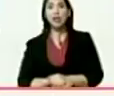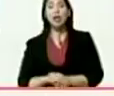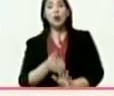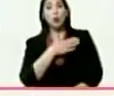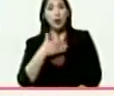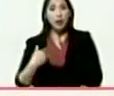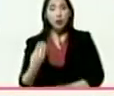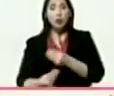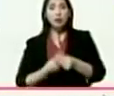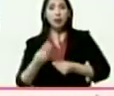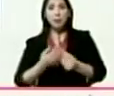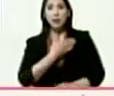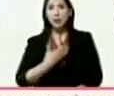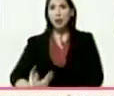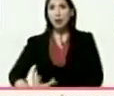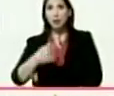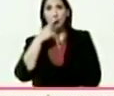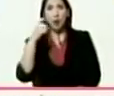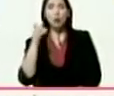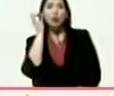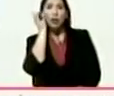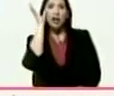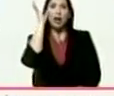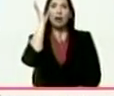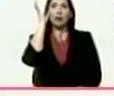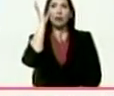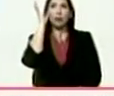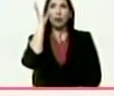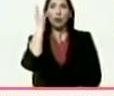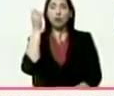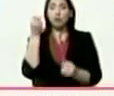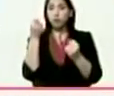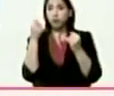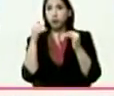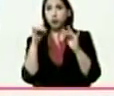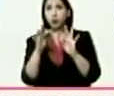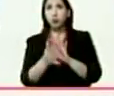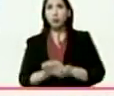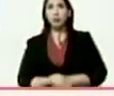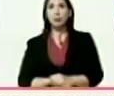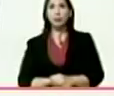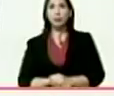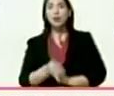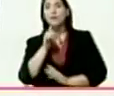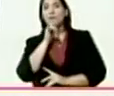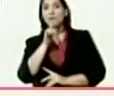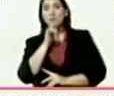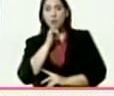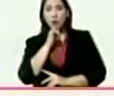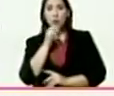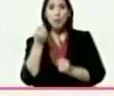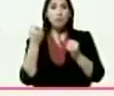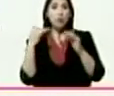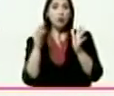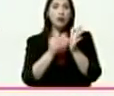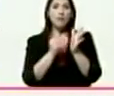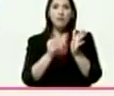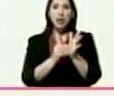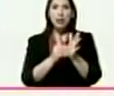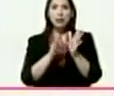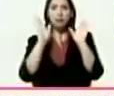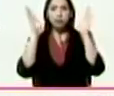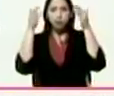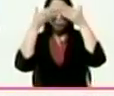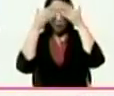Nicolás Maduro, creando numerosos informes, muchas veces sesgados,